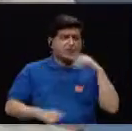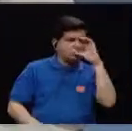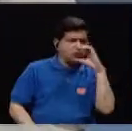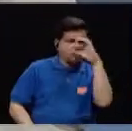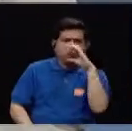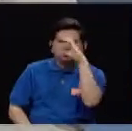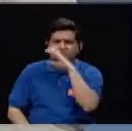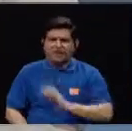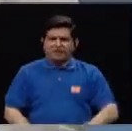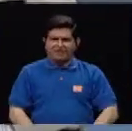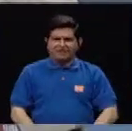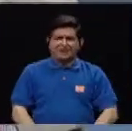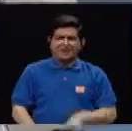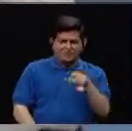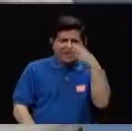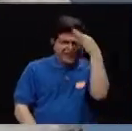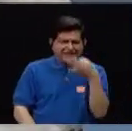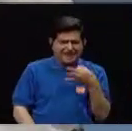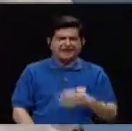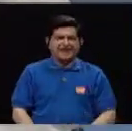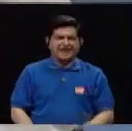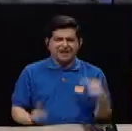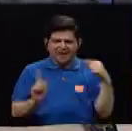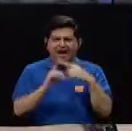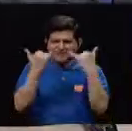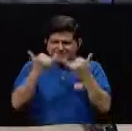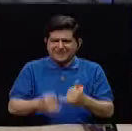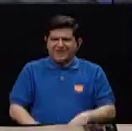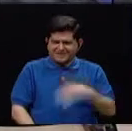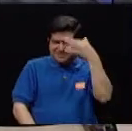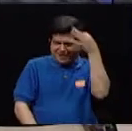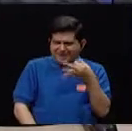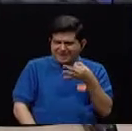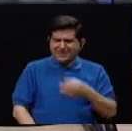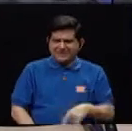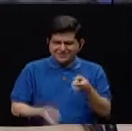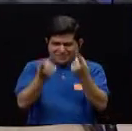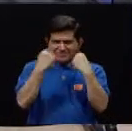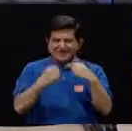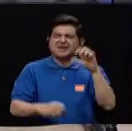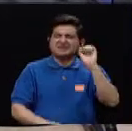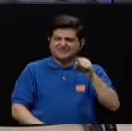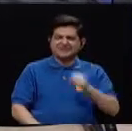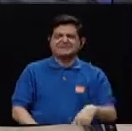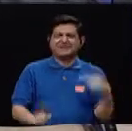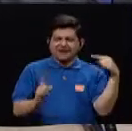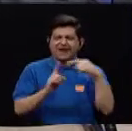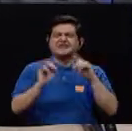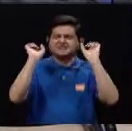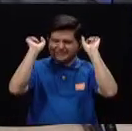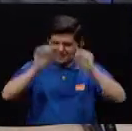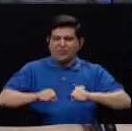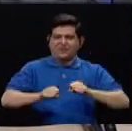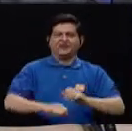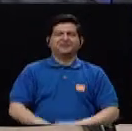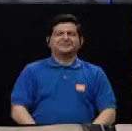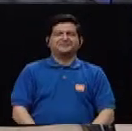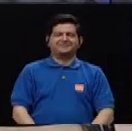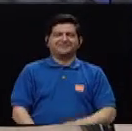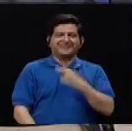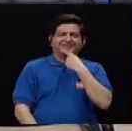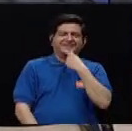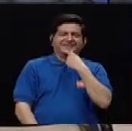Ah, sí, sí. Sí, sí, sí, para convencerla. Hasta que nos hizo caso. Hasta que lo logramos. Hasta que se logró. Así